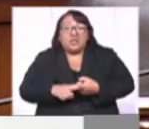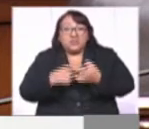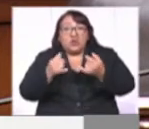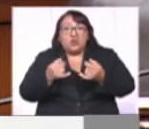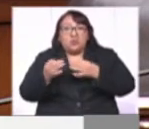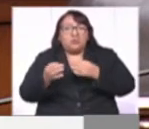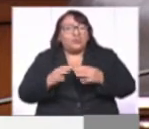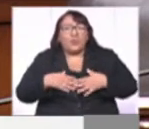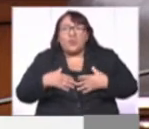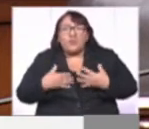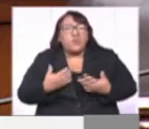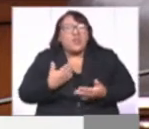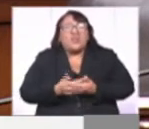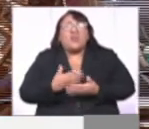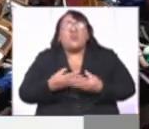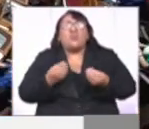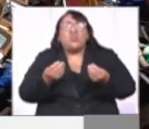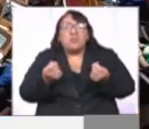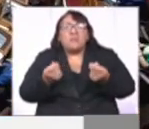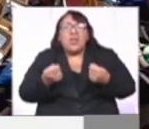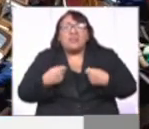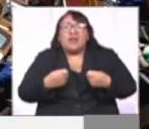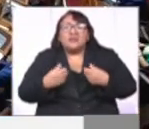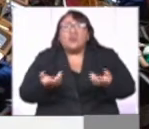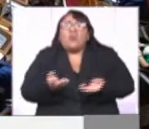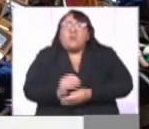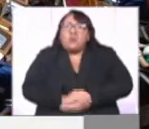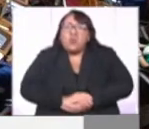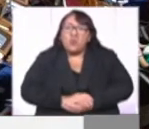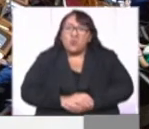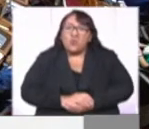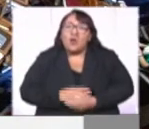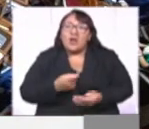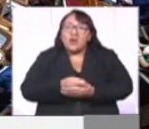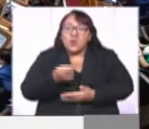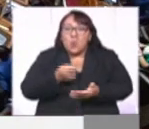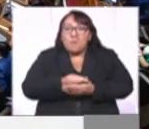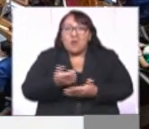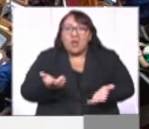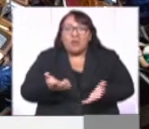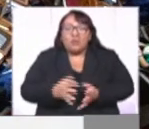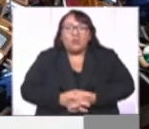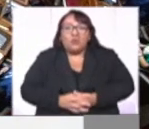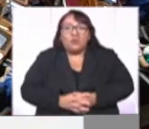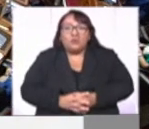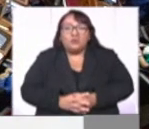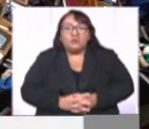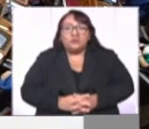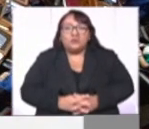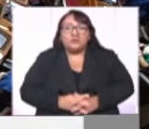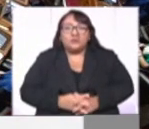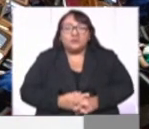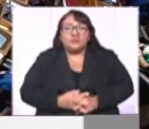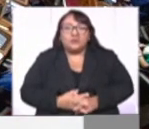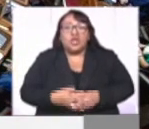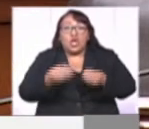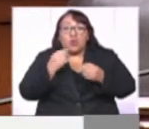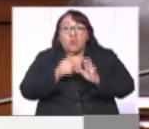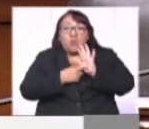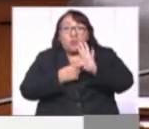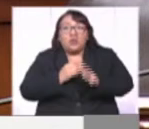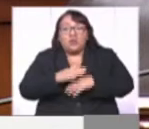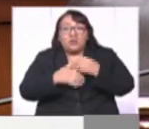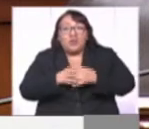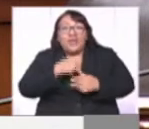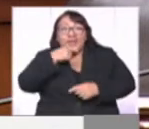no puede sustentar cómo es que lo ha adquirido y que, como personifica a la nación,